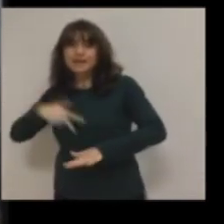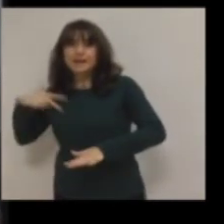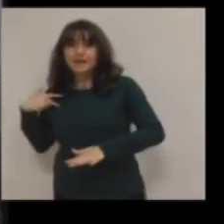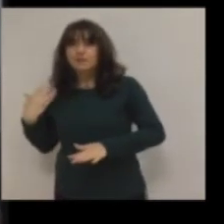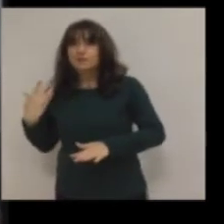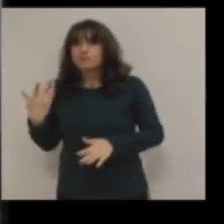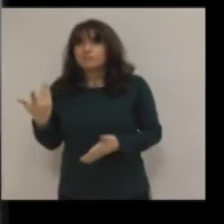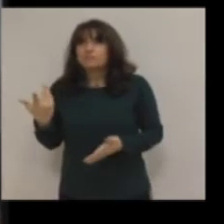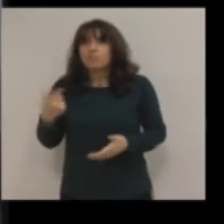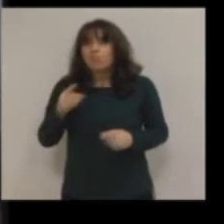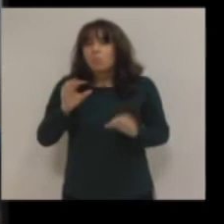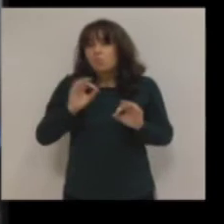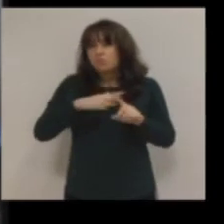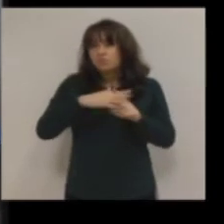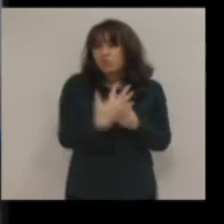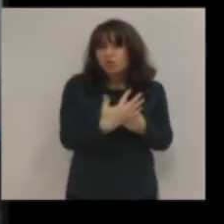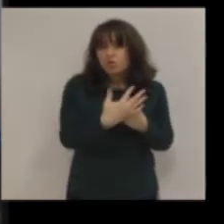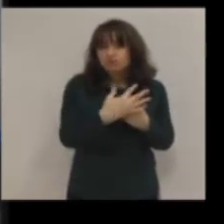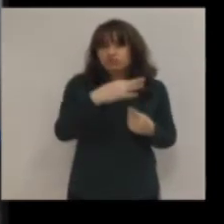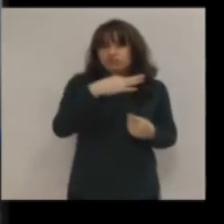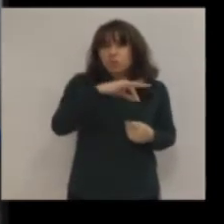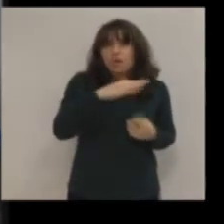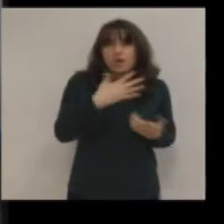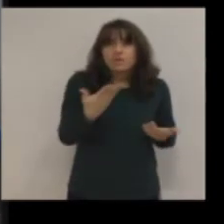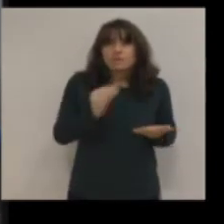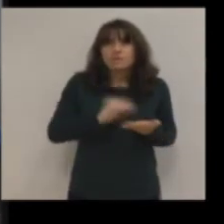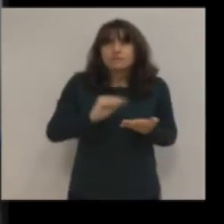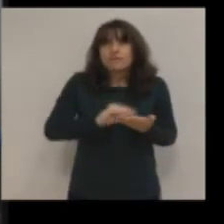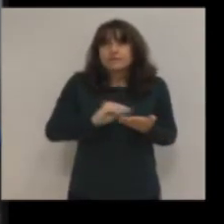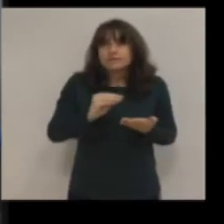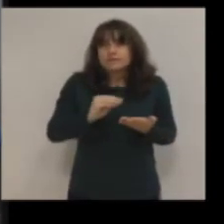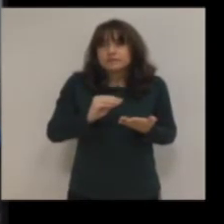producen situaciones de esta naturaleza, gracias a Dios, son